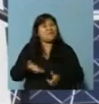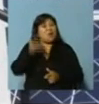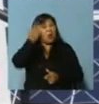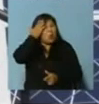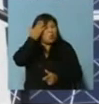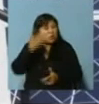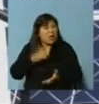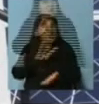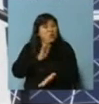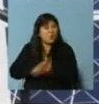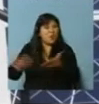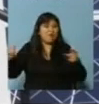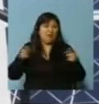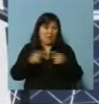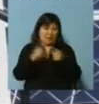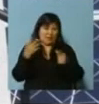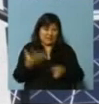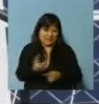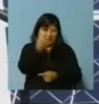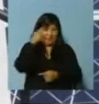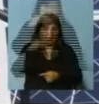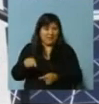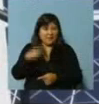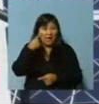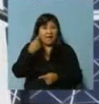nuevos desafíos,